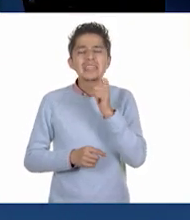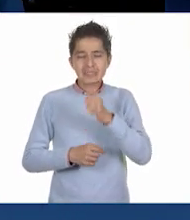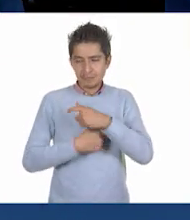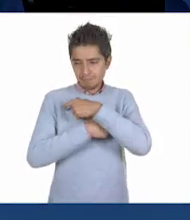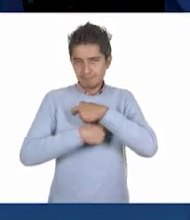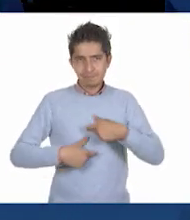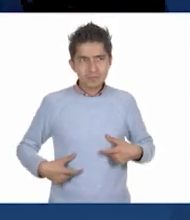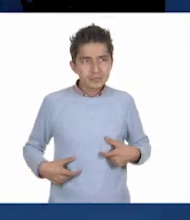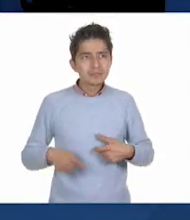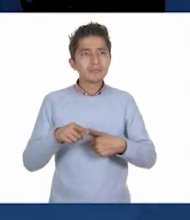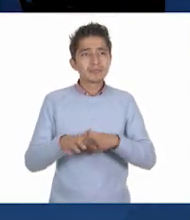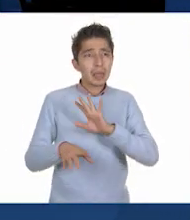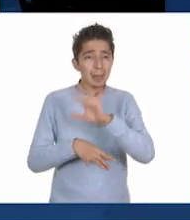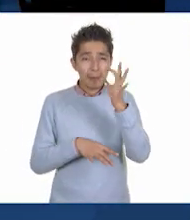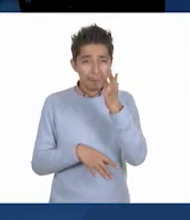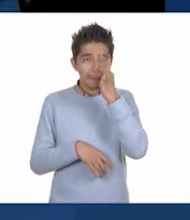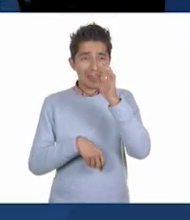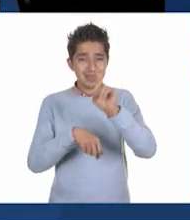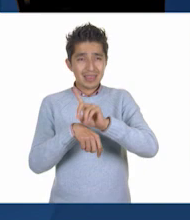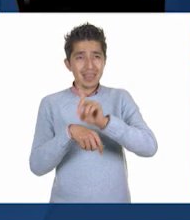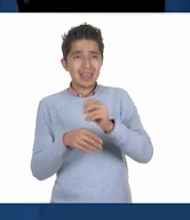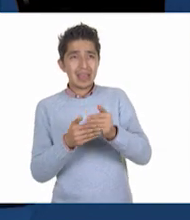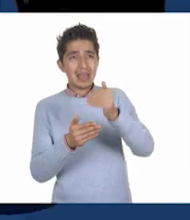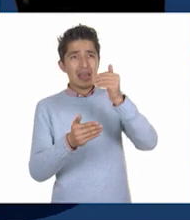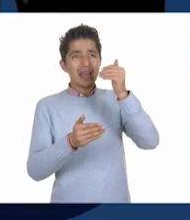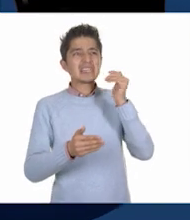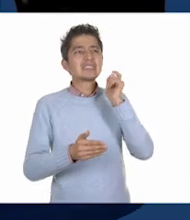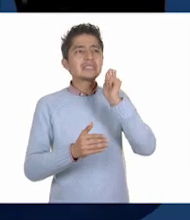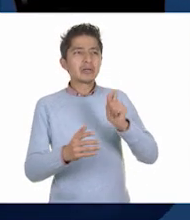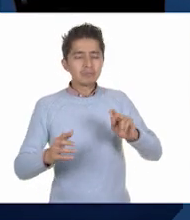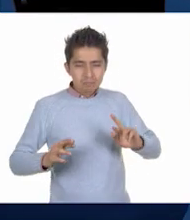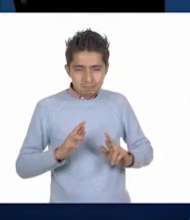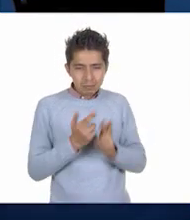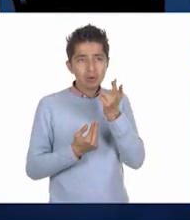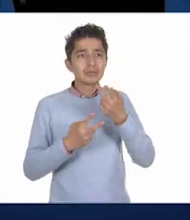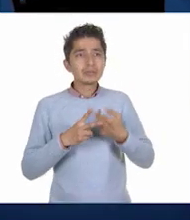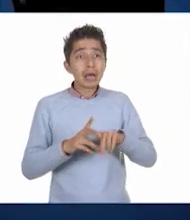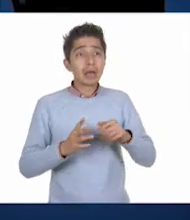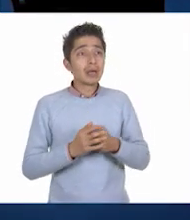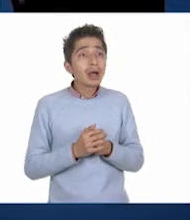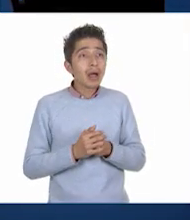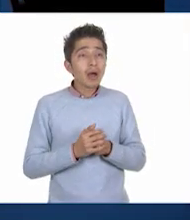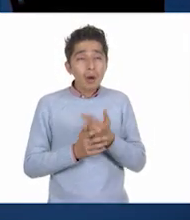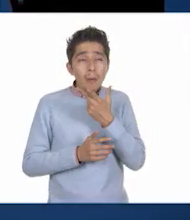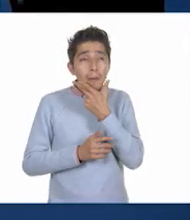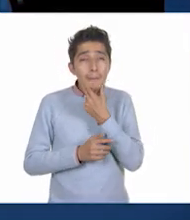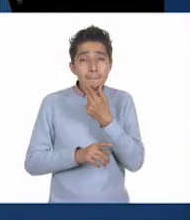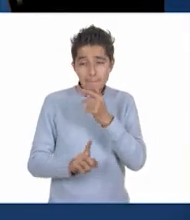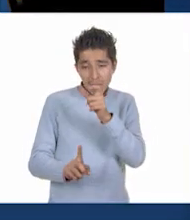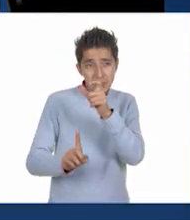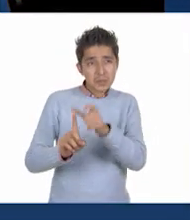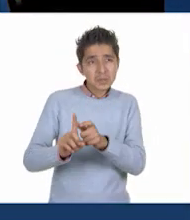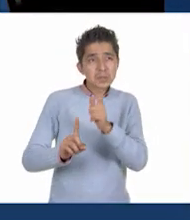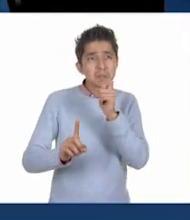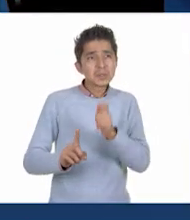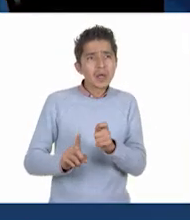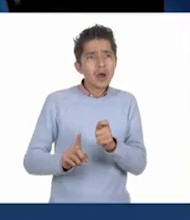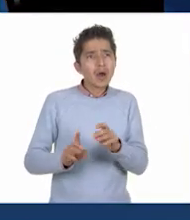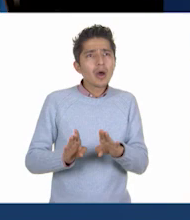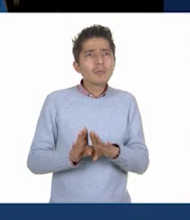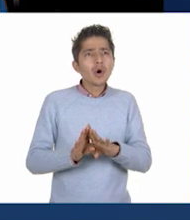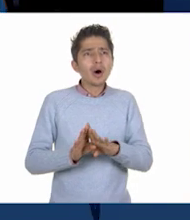Villa, apenas unos días después de lanzarse la revolución, es un nombre que crece como la explosión